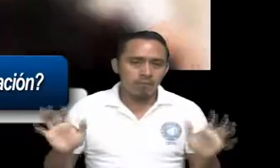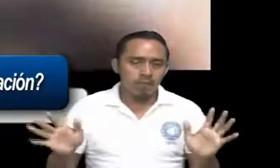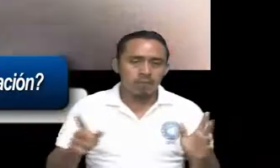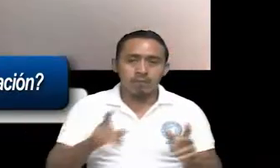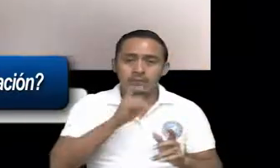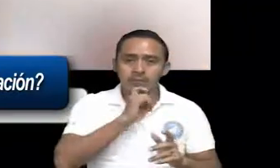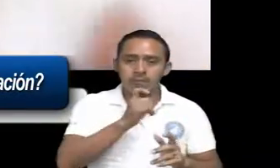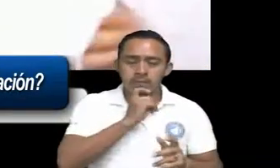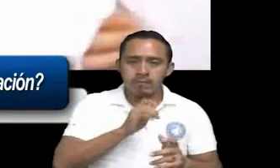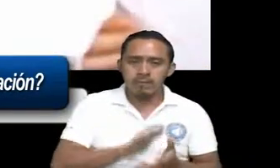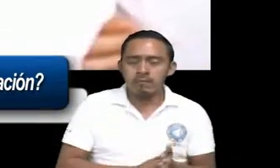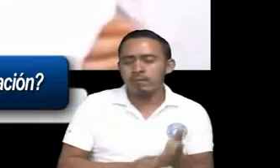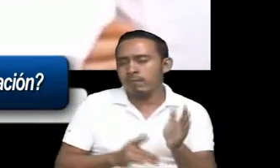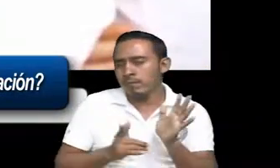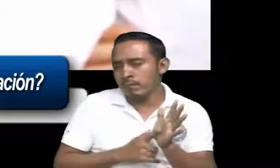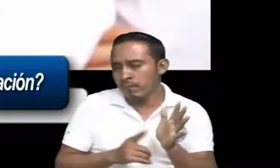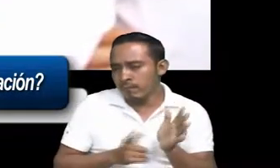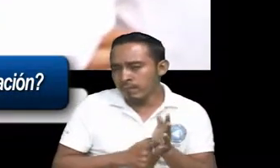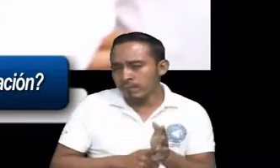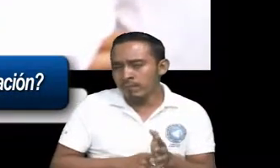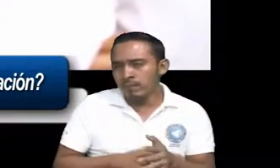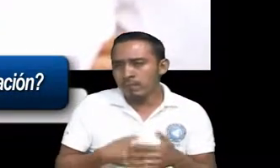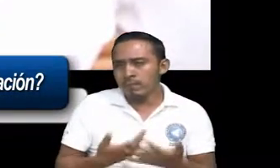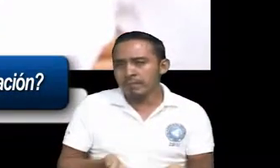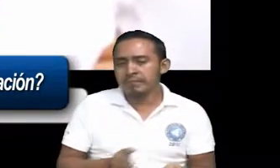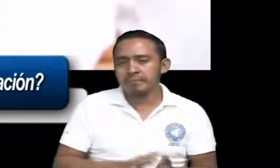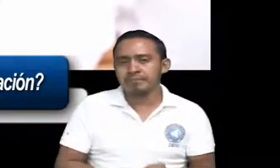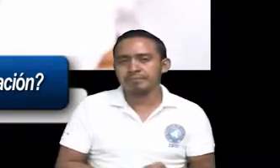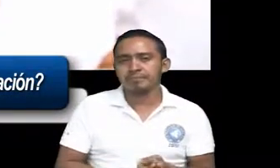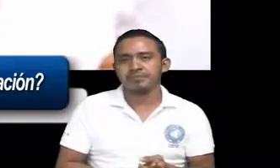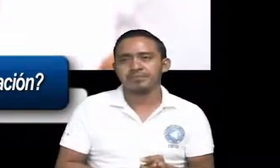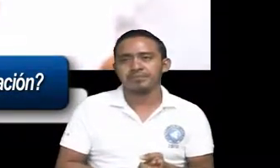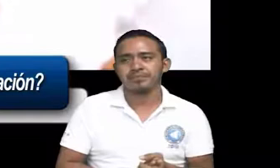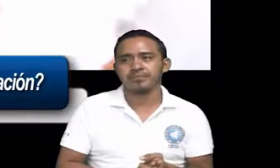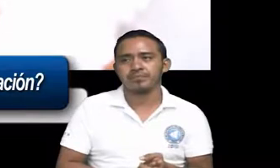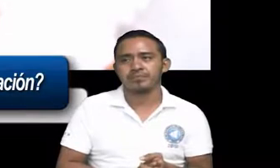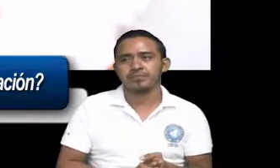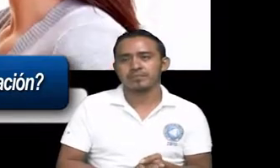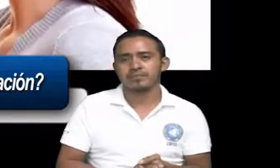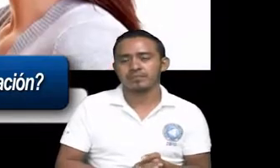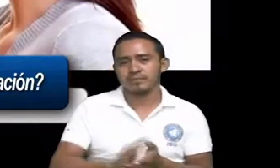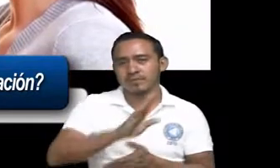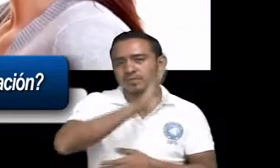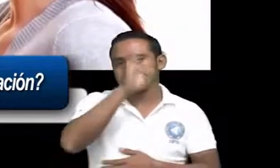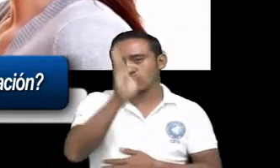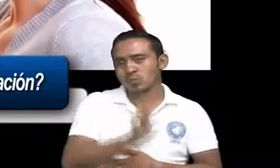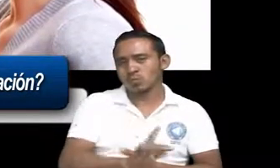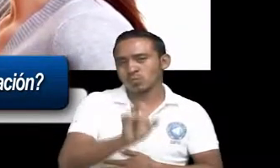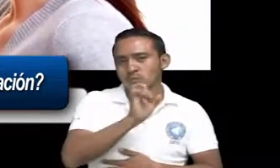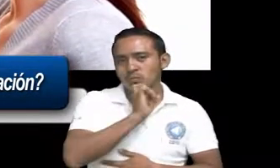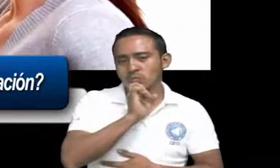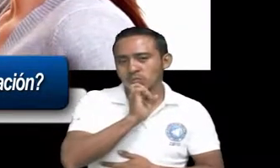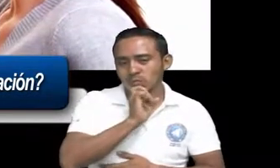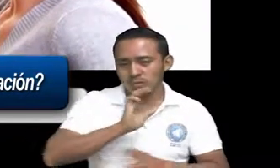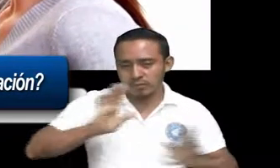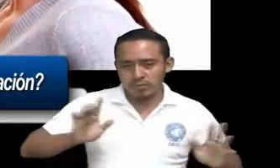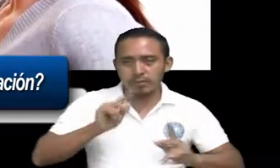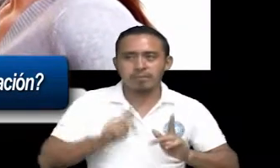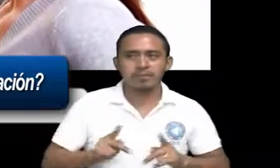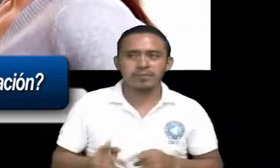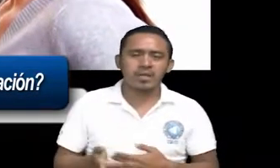celo? Ahora, por ejemplo, una persona licenciada quizás nunca ha sido celosa en su vida. Es una